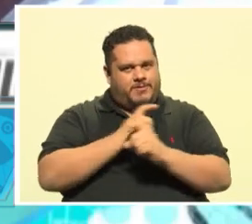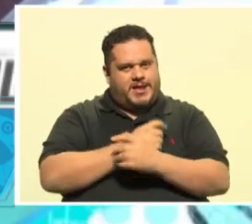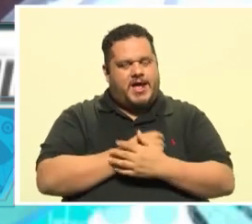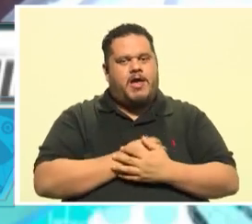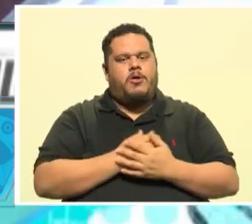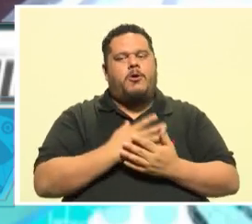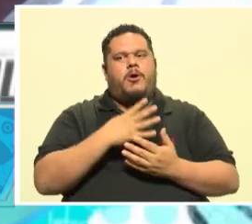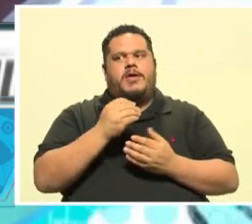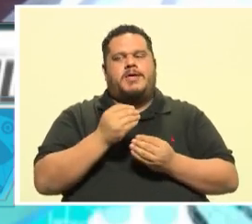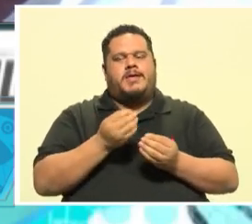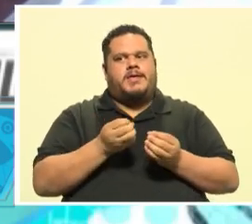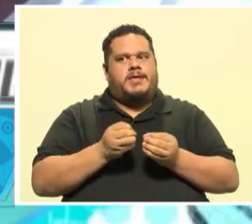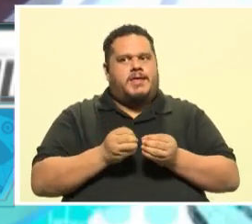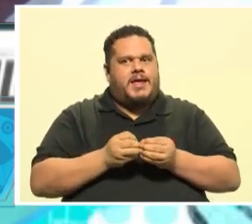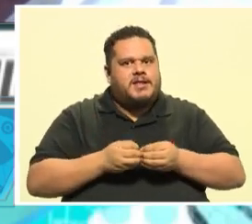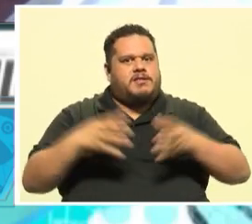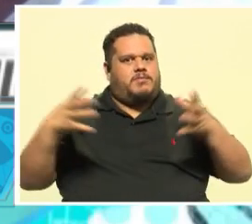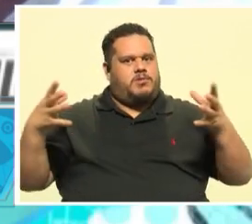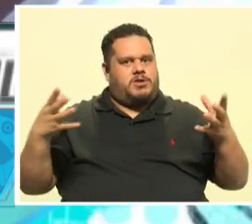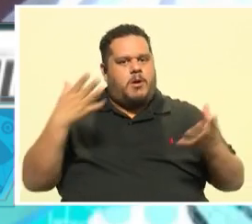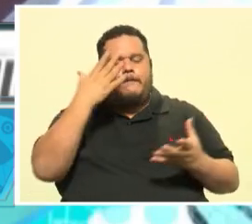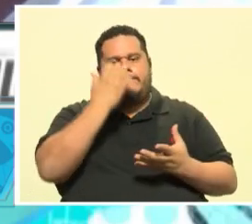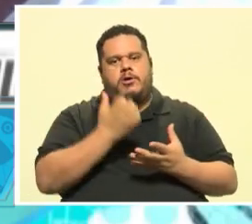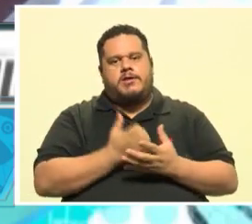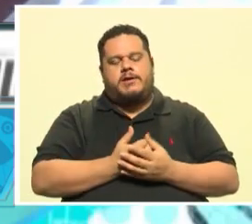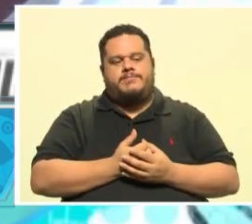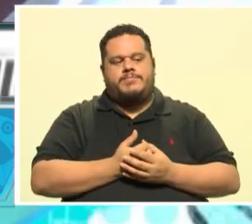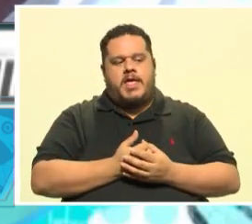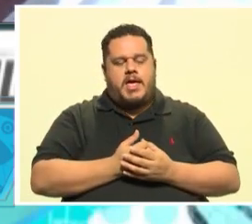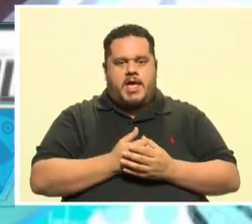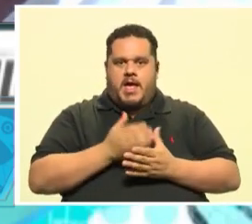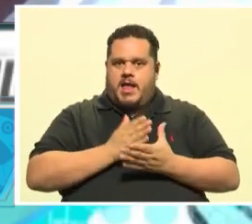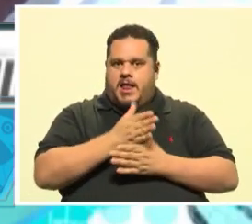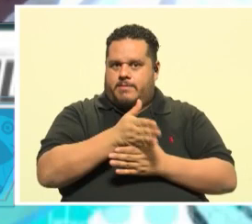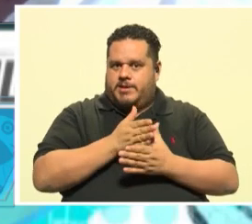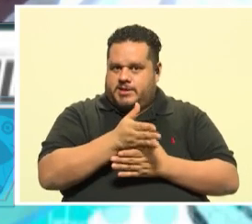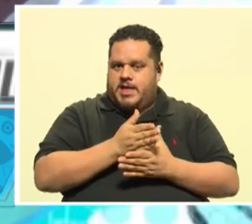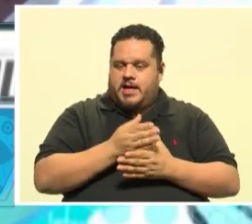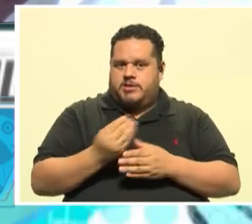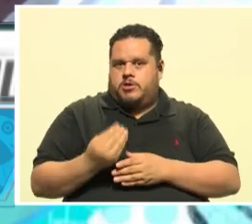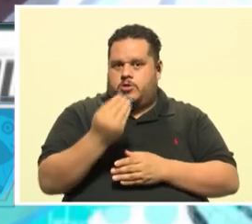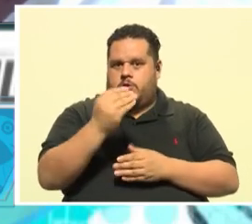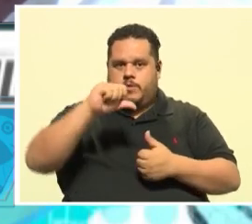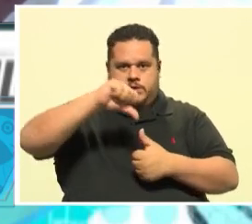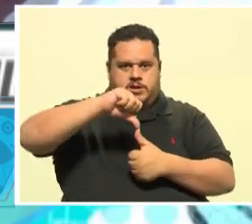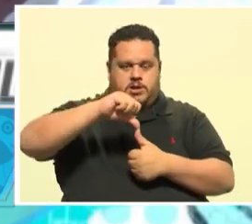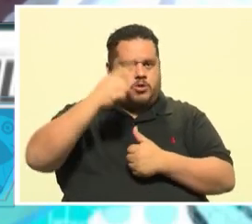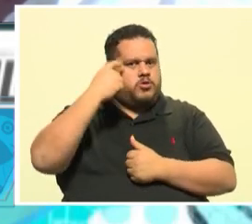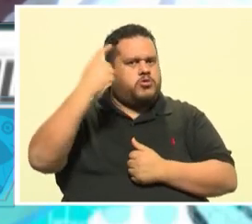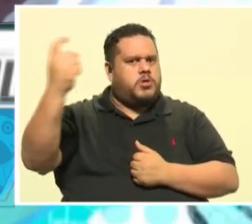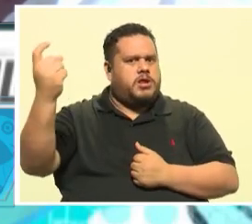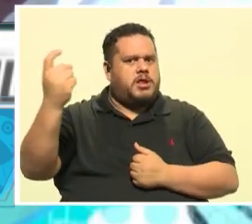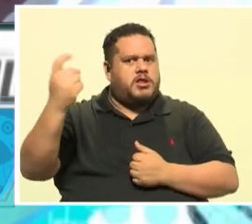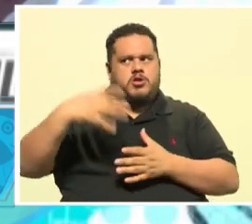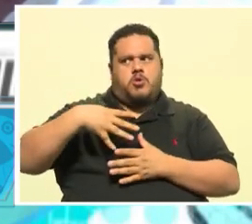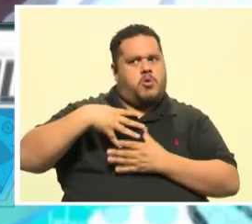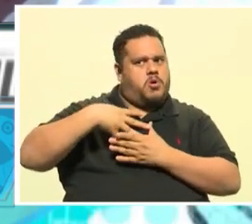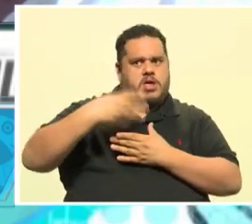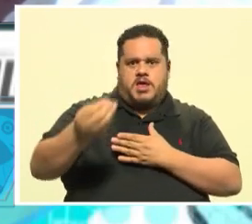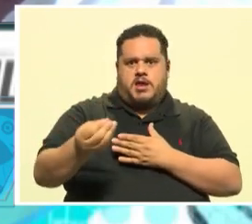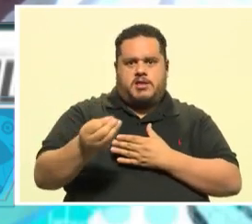o tenían. Usted ha trabajado en estudios de opinión con jóvenes en Centroamérica. ¿Cuál es la realidad de la